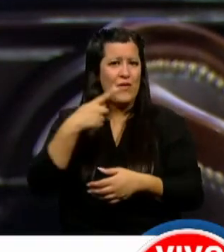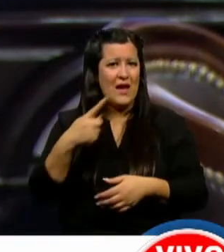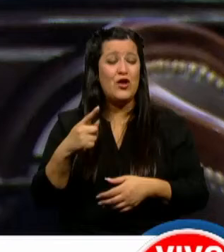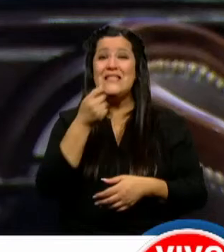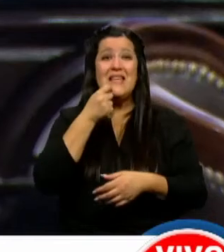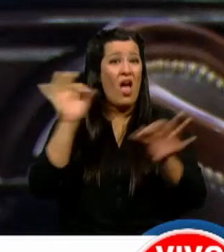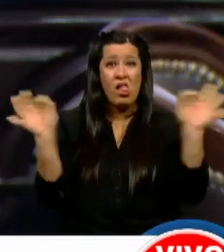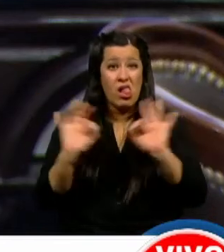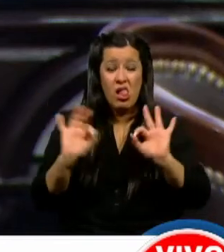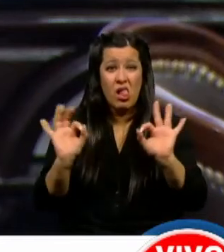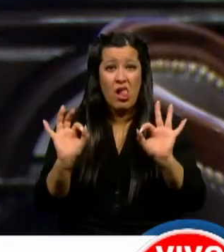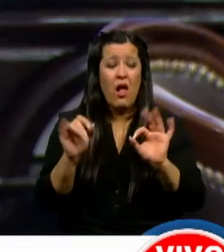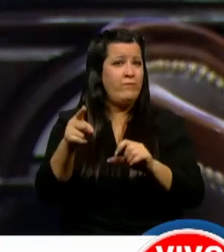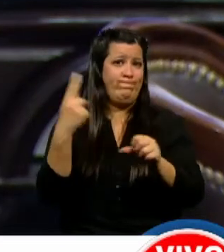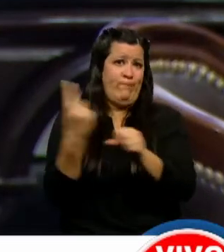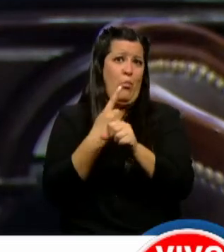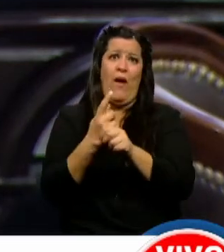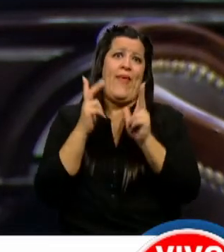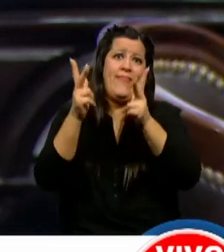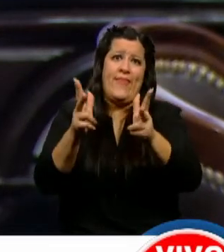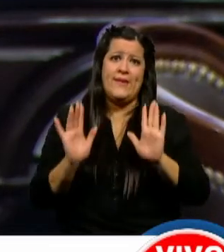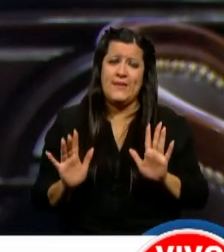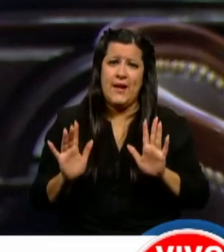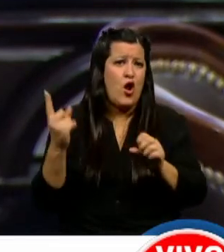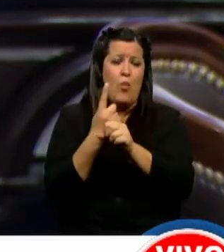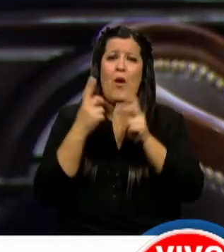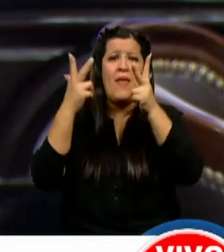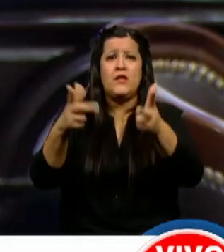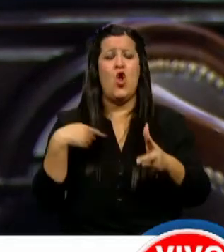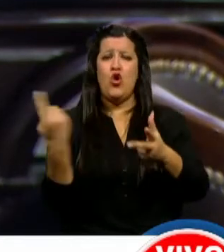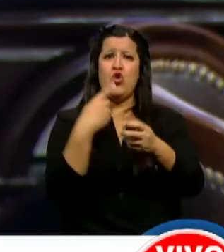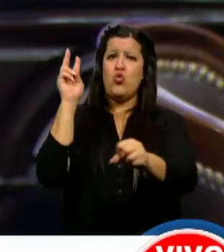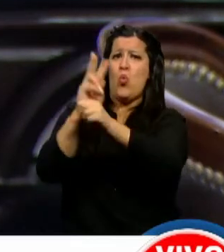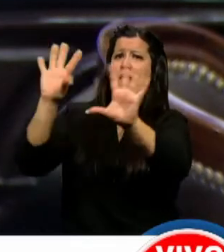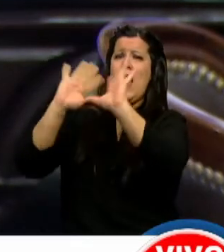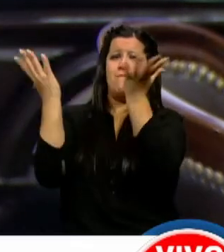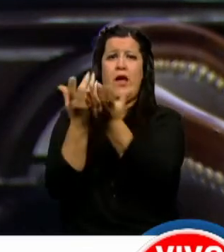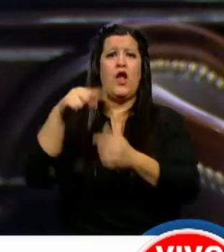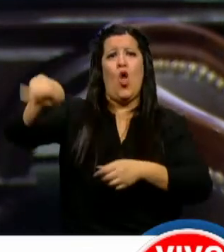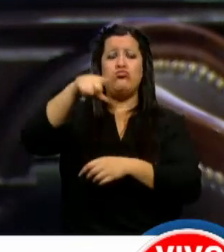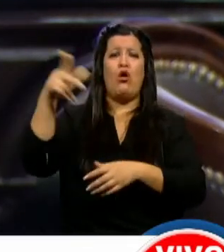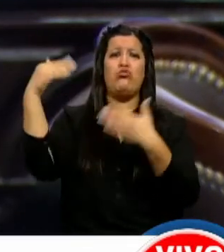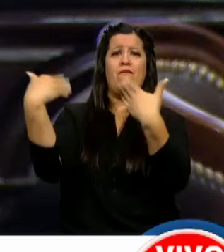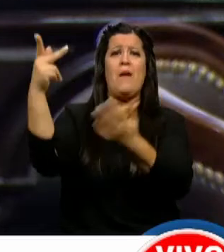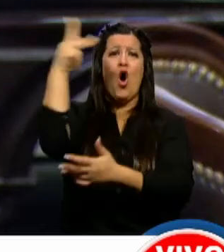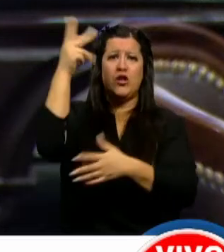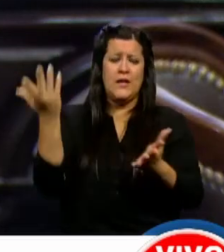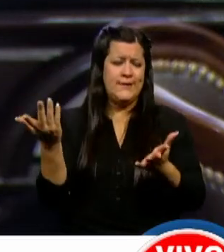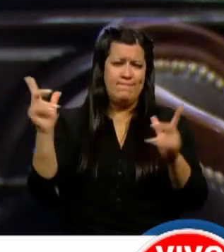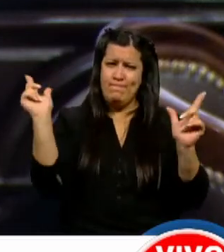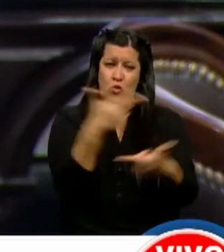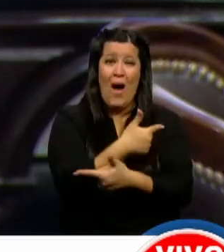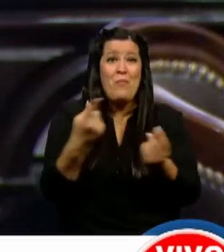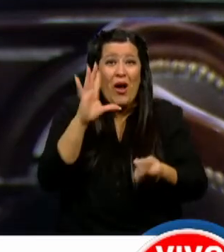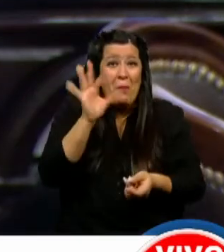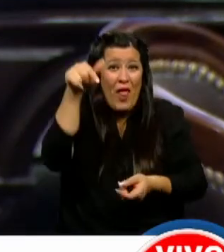hacerlo, ustedes no podrán decir que son ambientalistas y son kirchneristas, porque claramente lo que